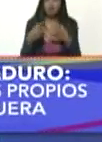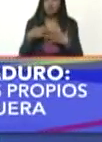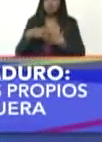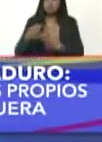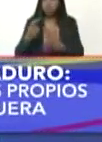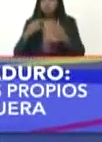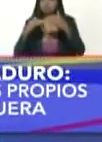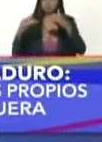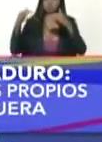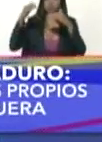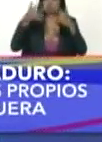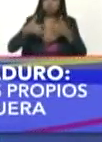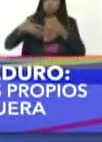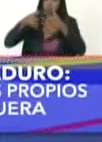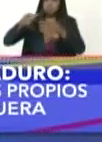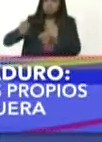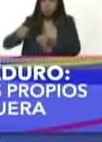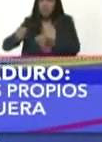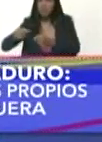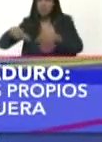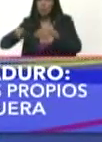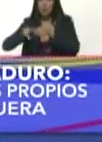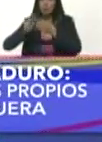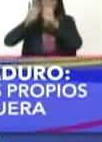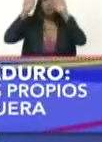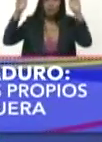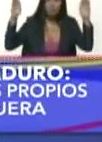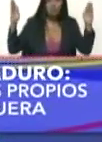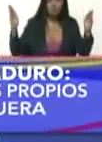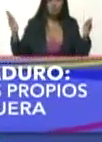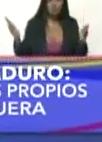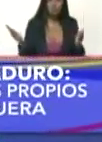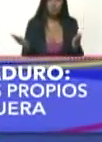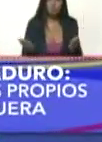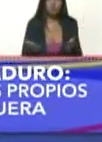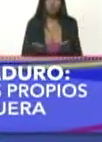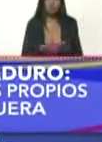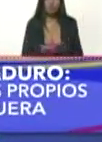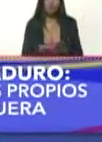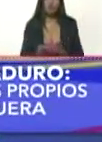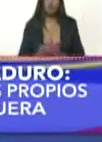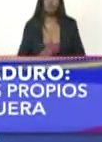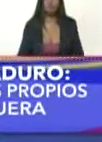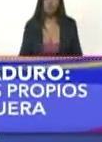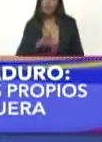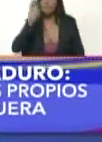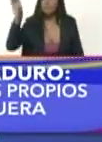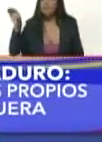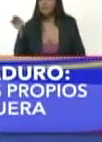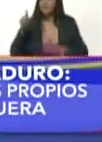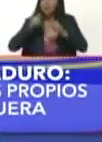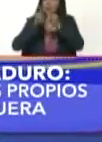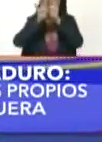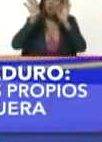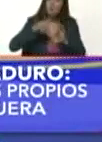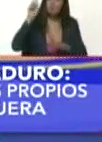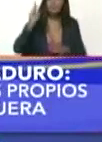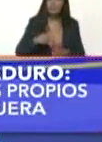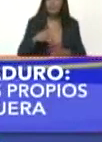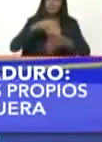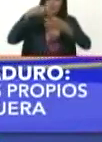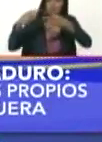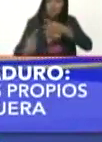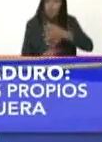un superimperio y gobernar todos los planetas, todos los países del planeta, todos